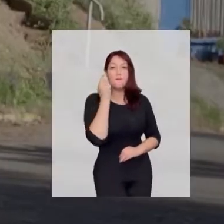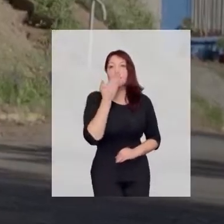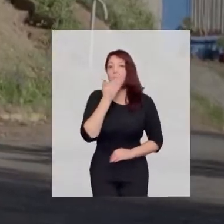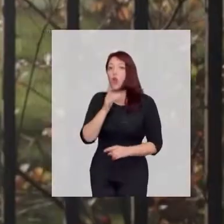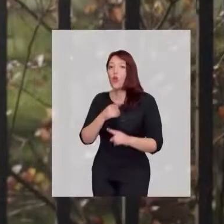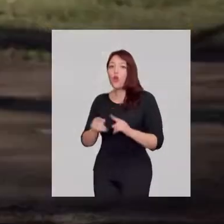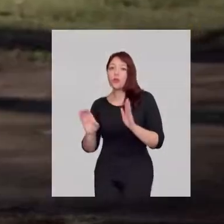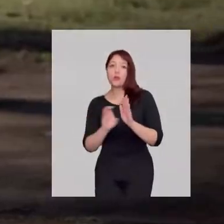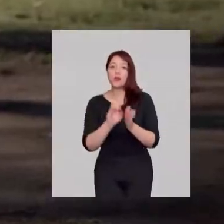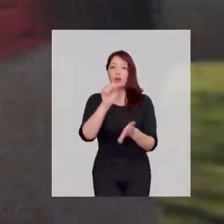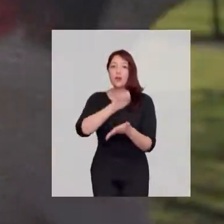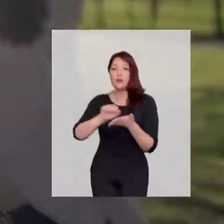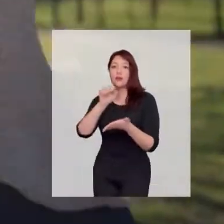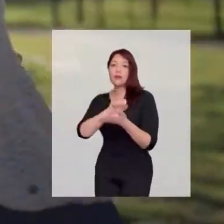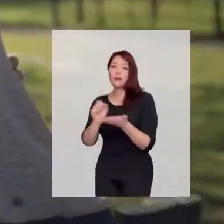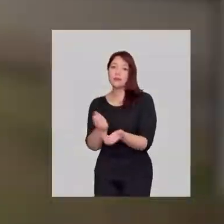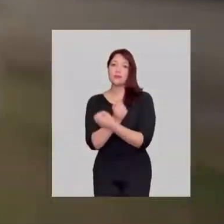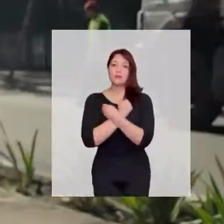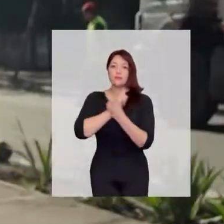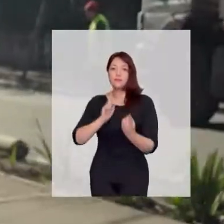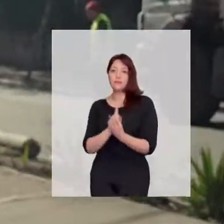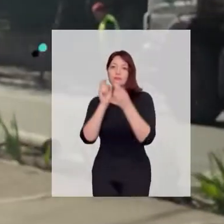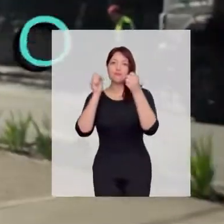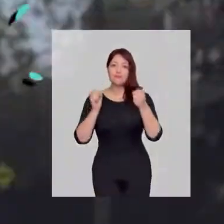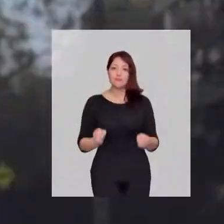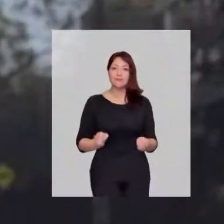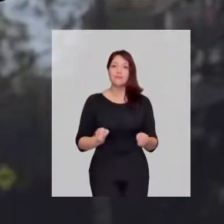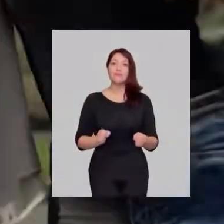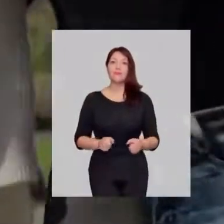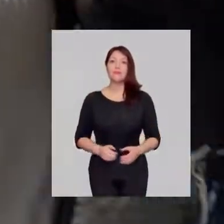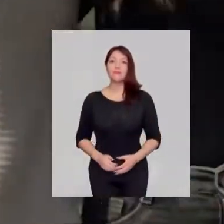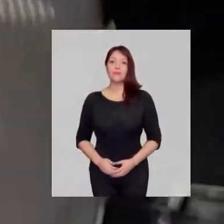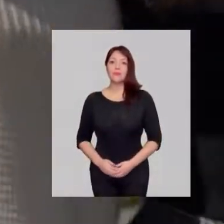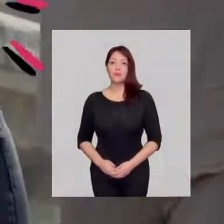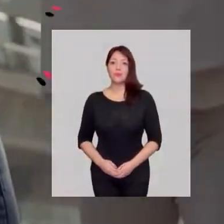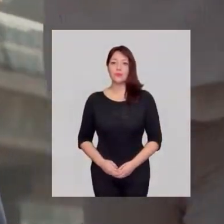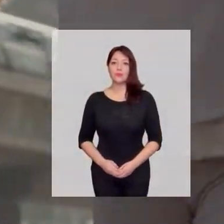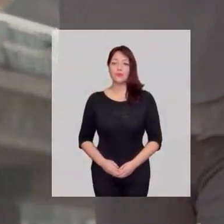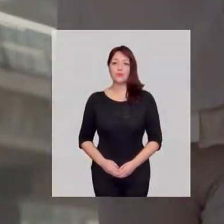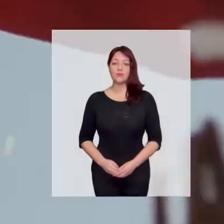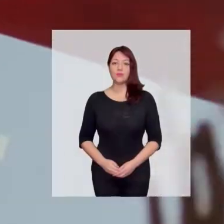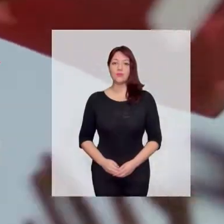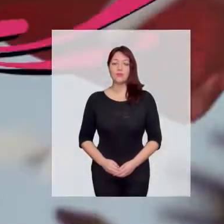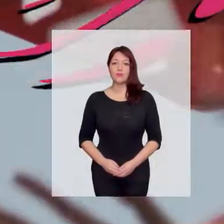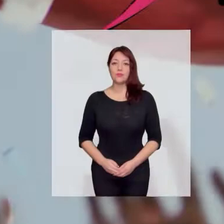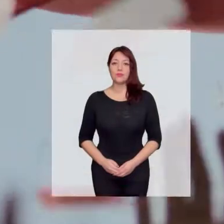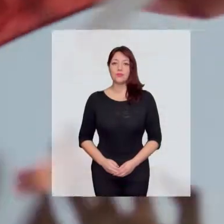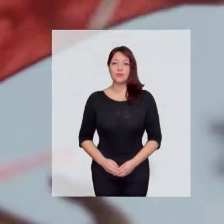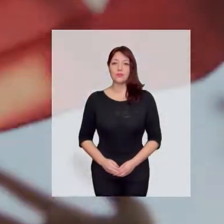rencor, vamos por una mejor. Una escrita con amor y nos volvemos a encontrar.